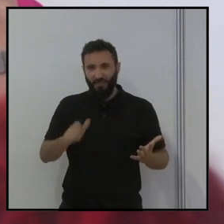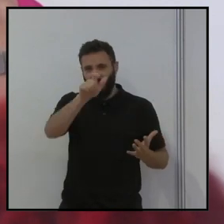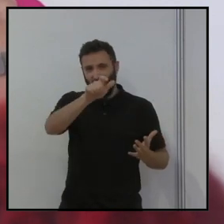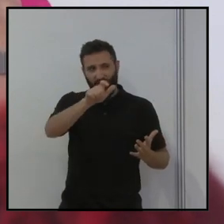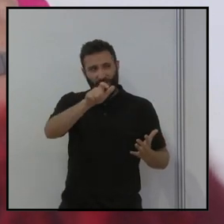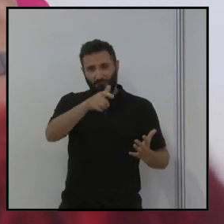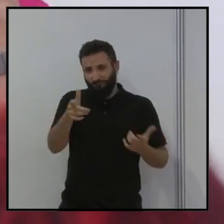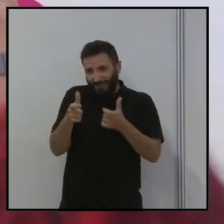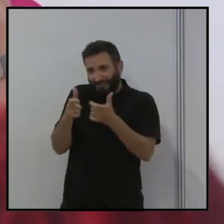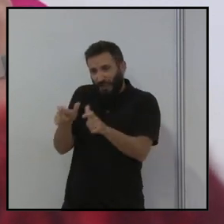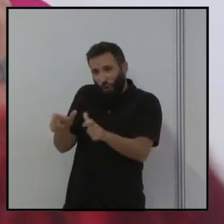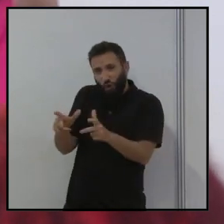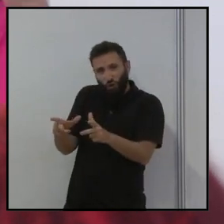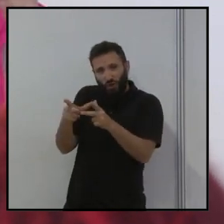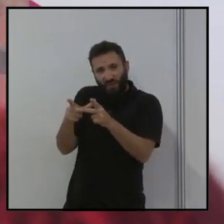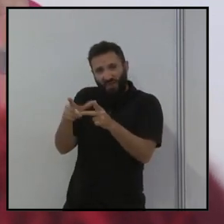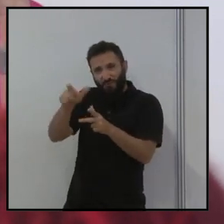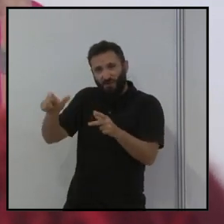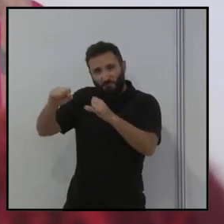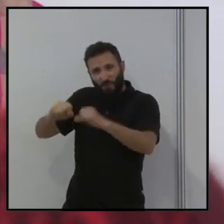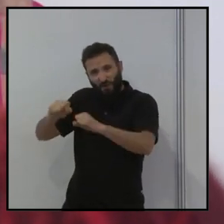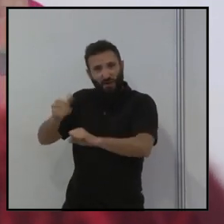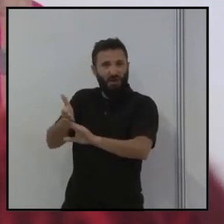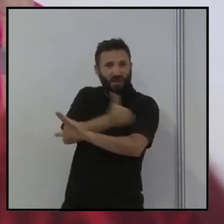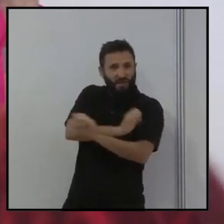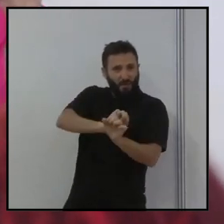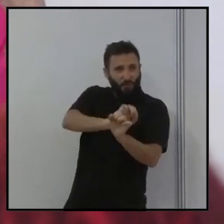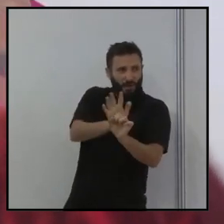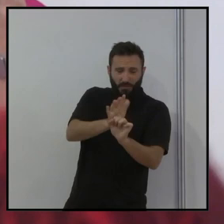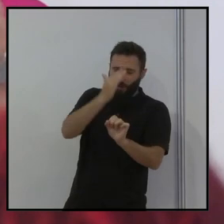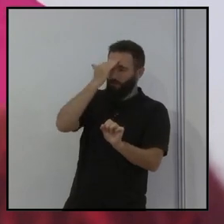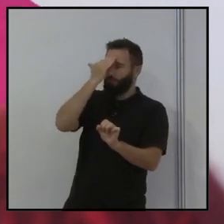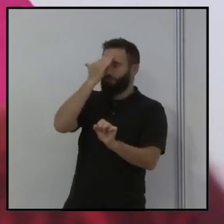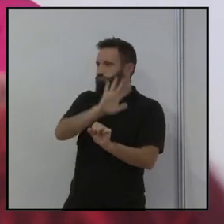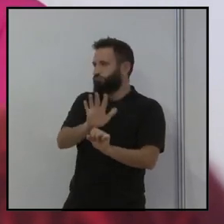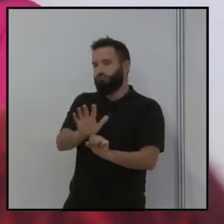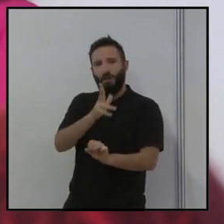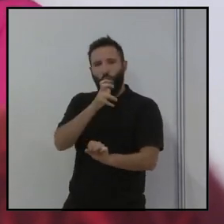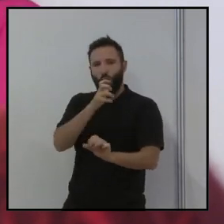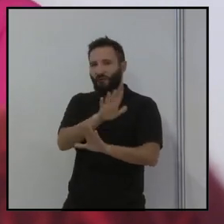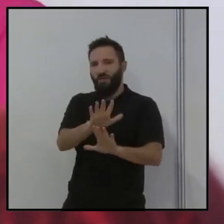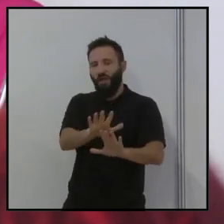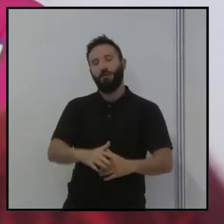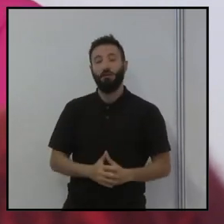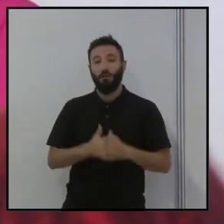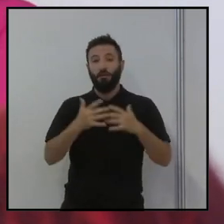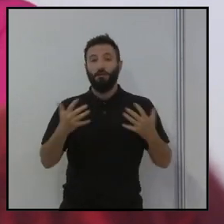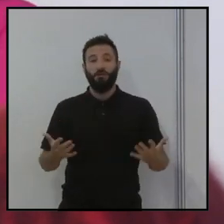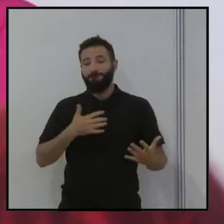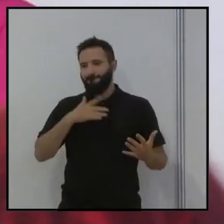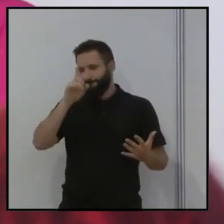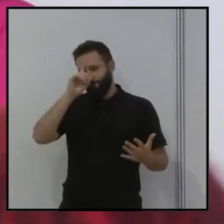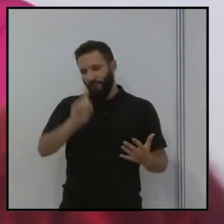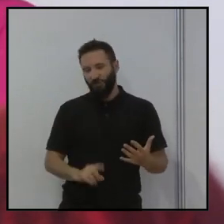a este sector de la sociedad, que mira lo que ha pasado en la pandemia, aterrador aquí en Madrid, ¿no? O sea, es espantoso. No sé, la verdad